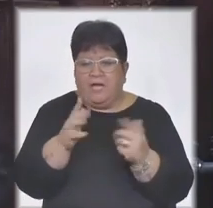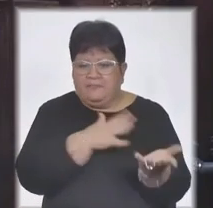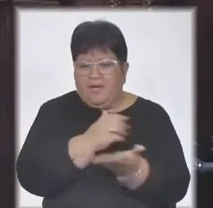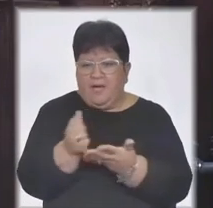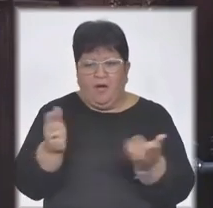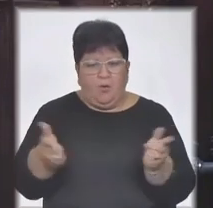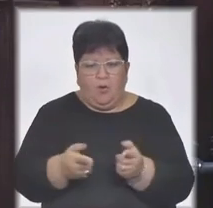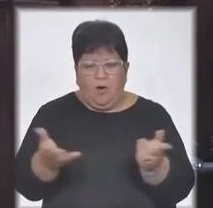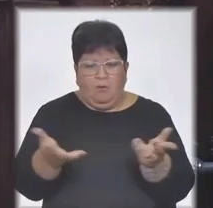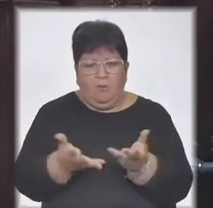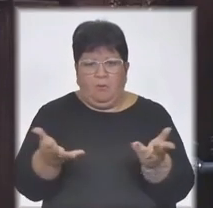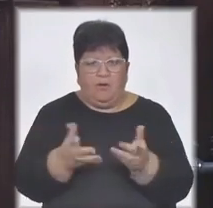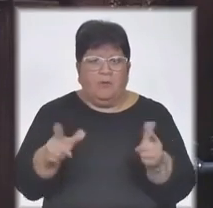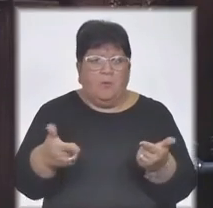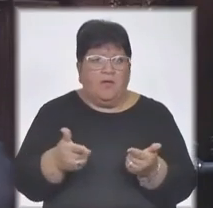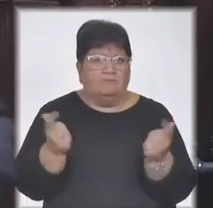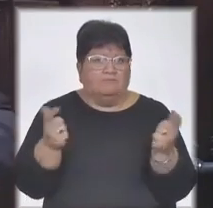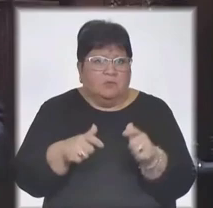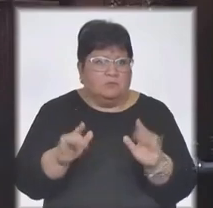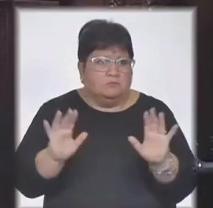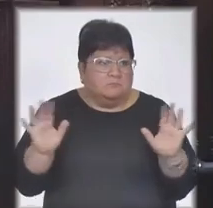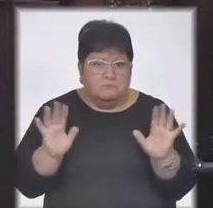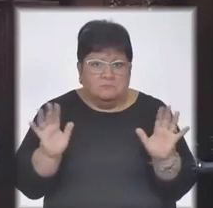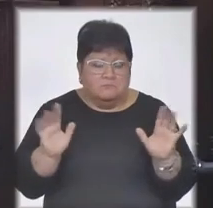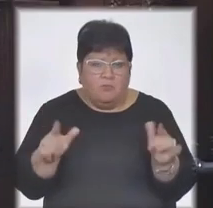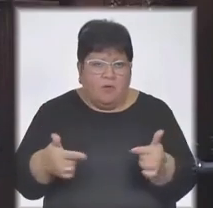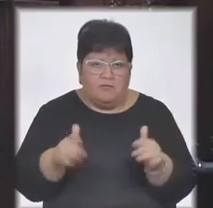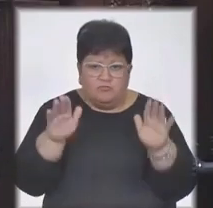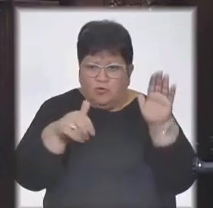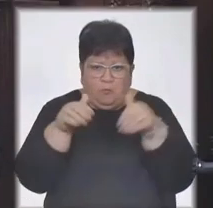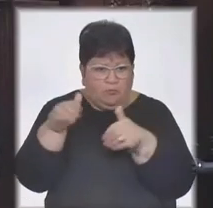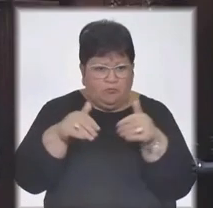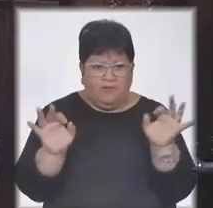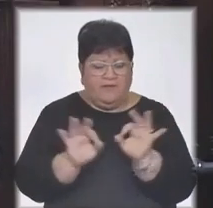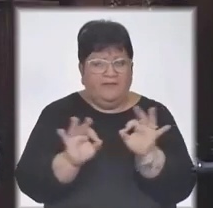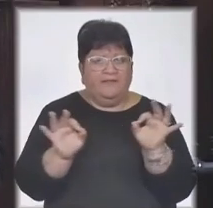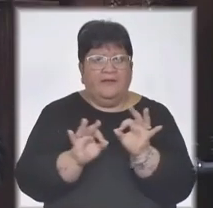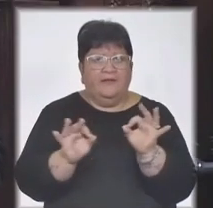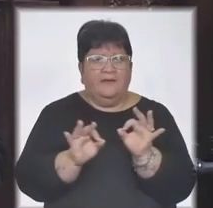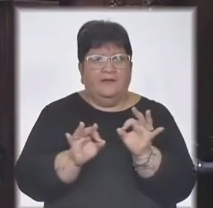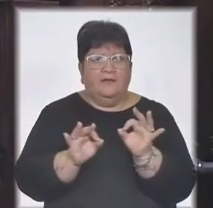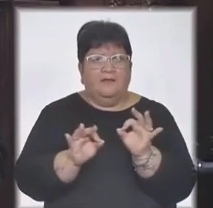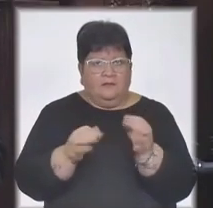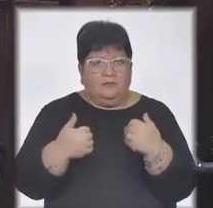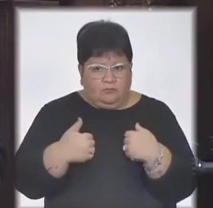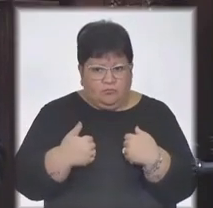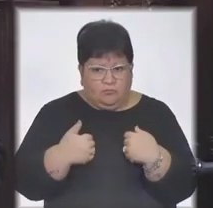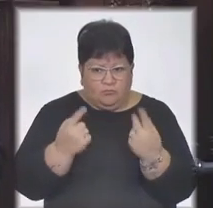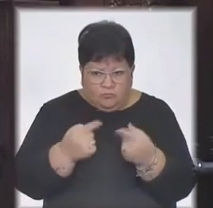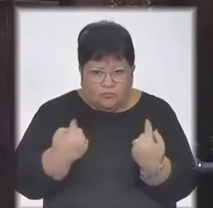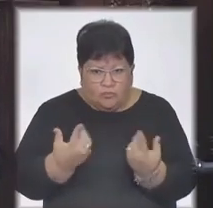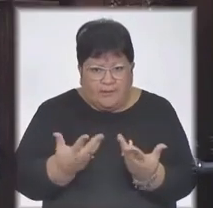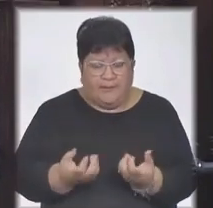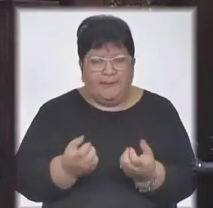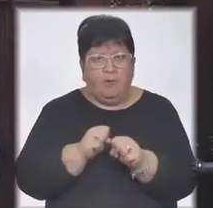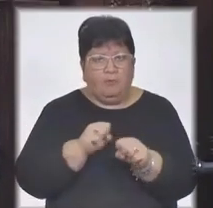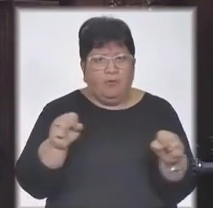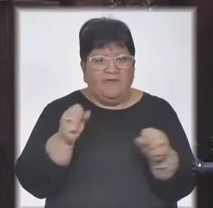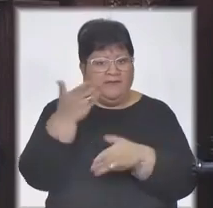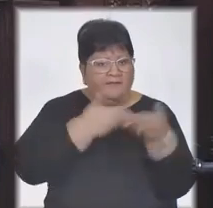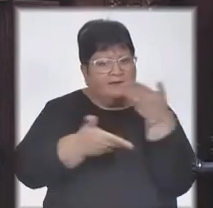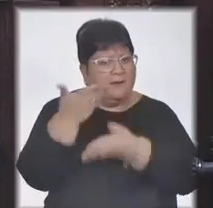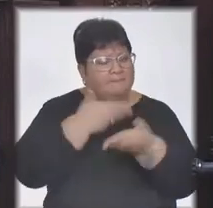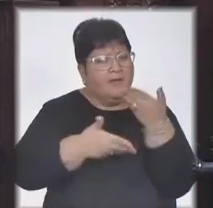Señora presidenta, debemos tener en cuenta que poseer información, poder aportar, poder intercambiar, también hace a